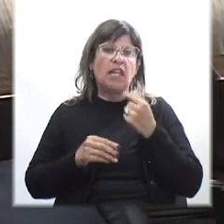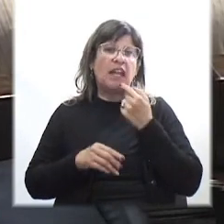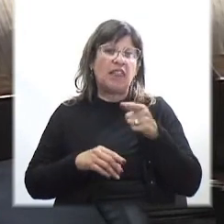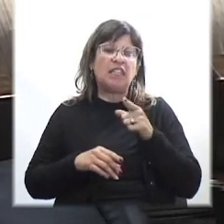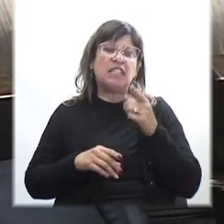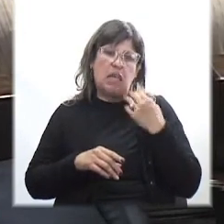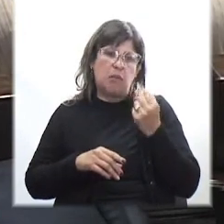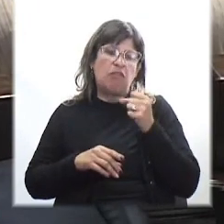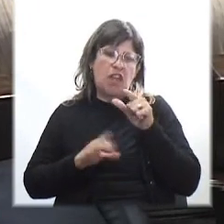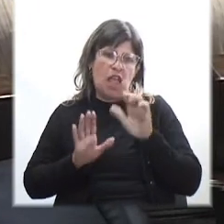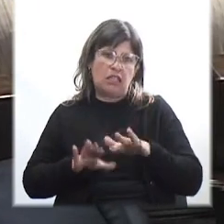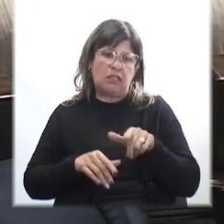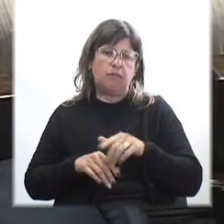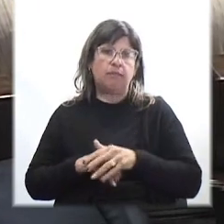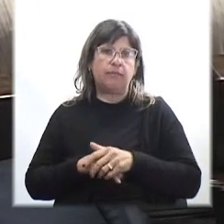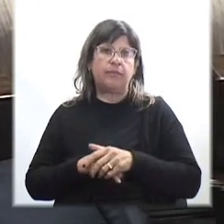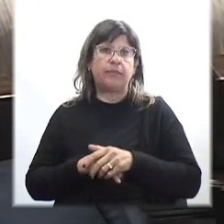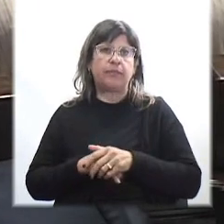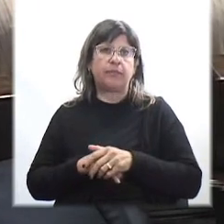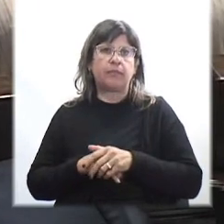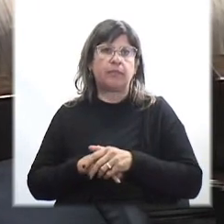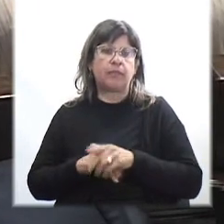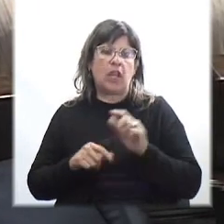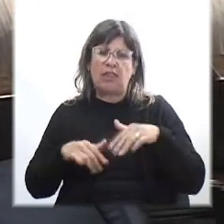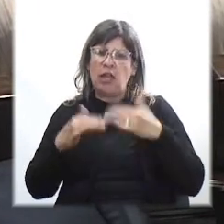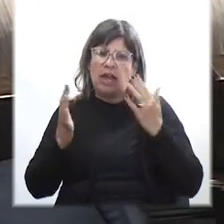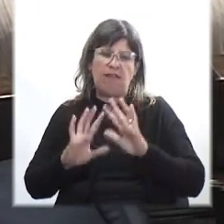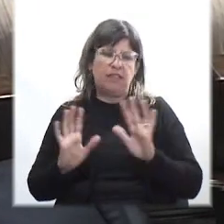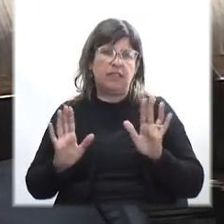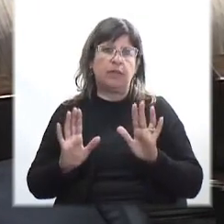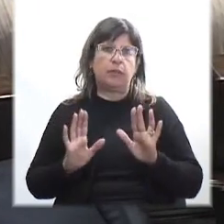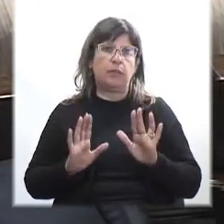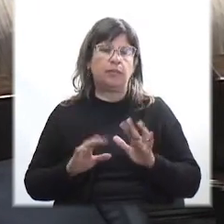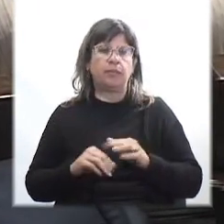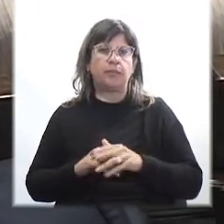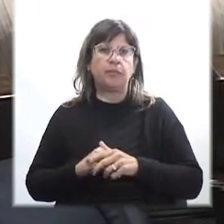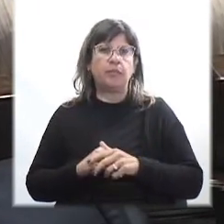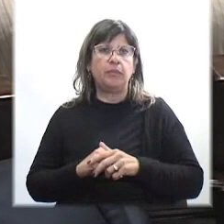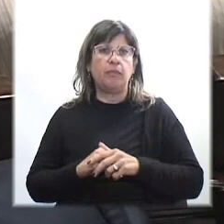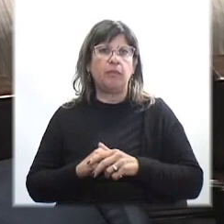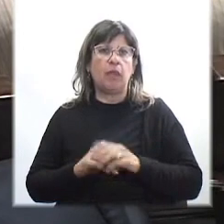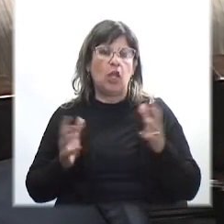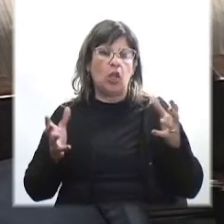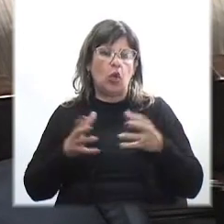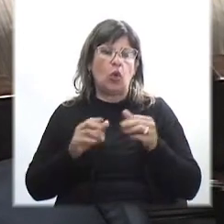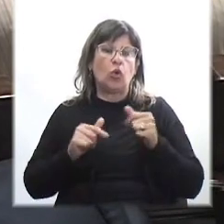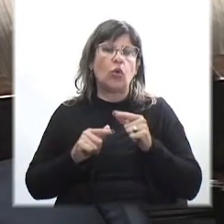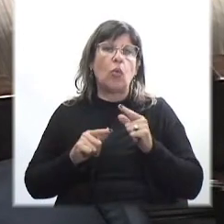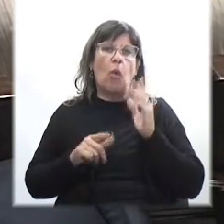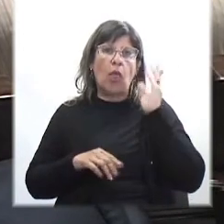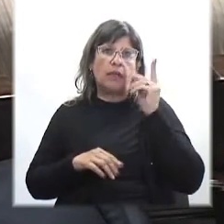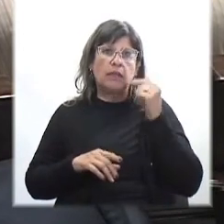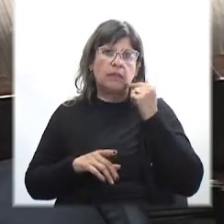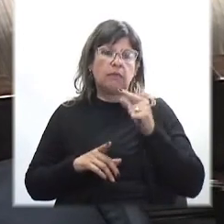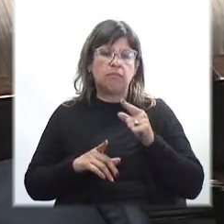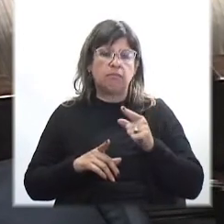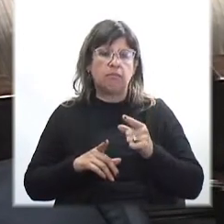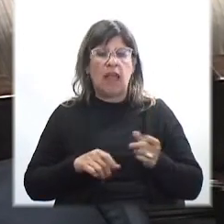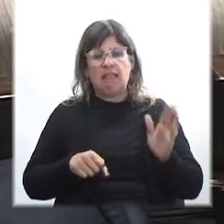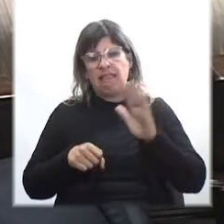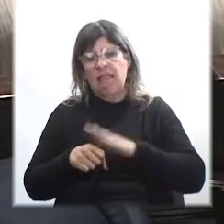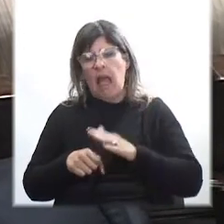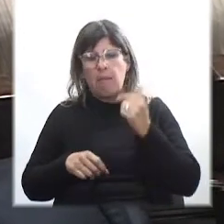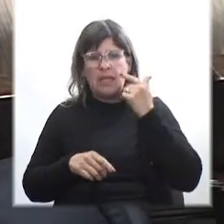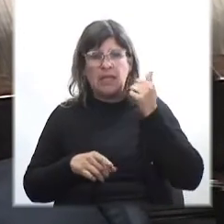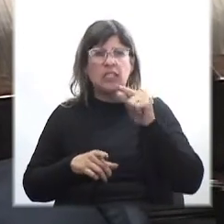lo preferiría así. Esto es gravísimo. Es gravísimo que un grupo de legisladores eche por tierra